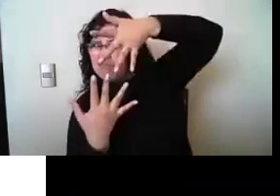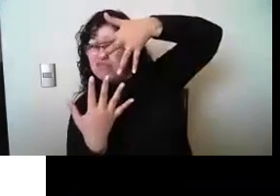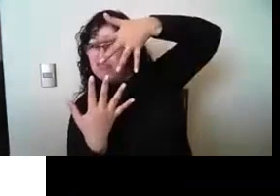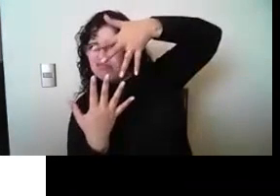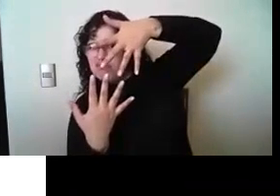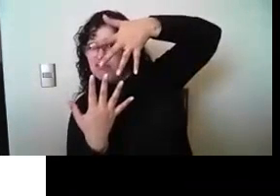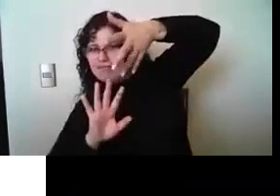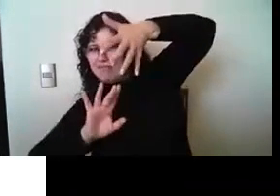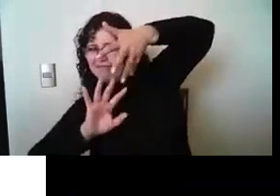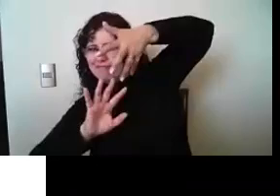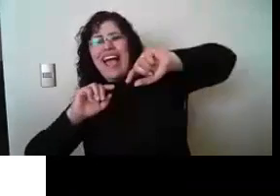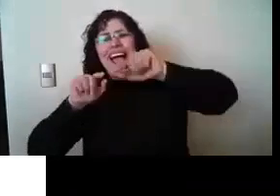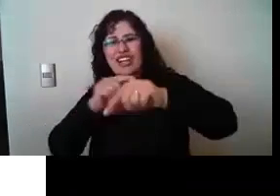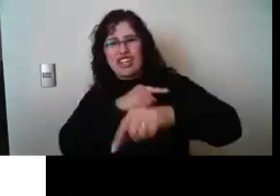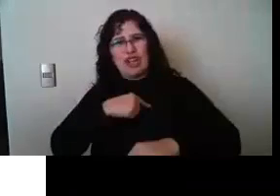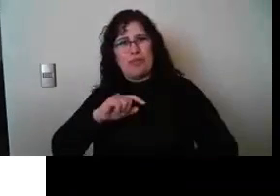olfatorios.